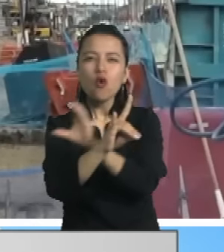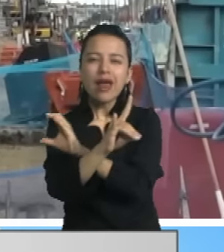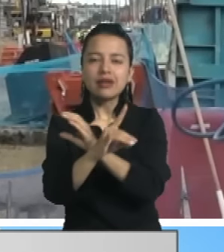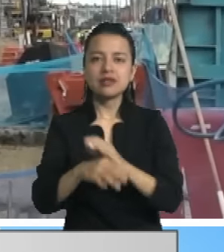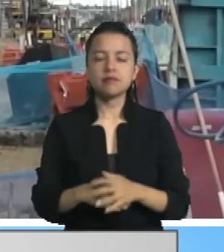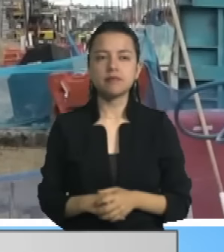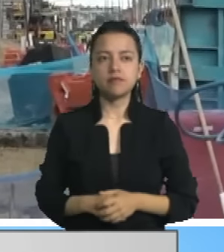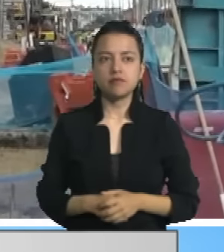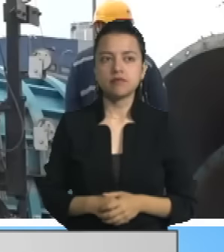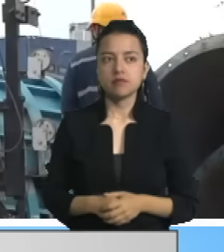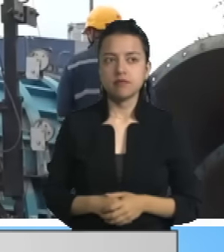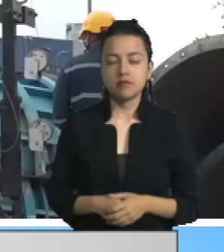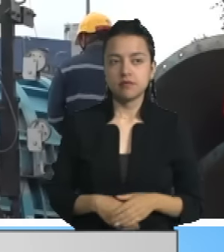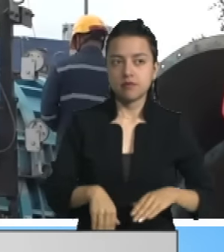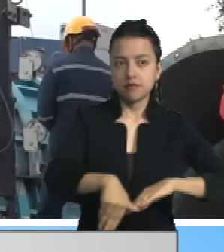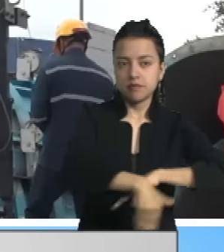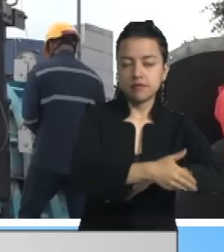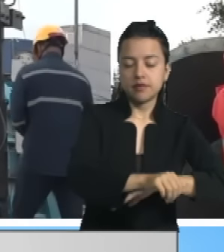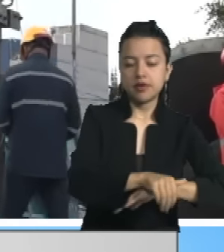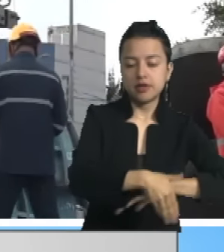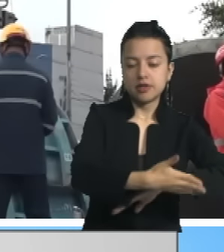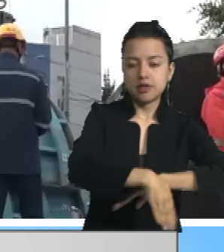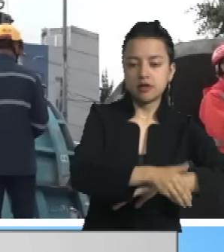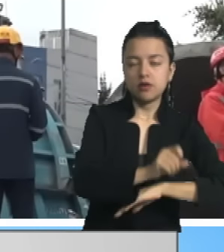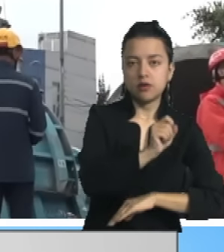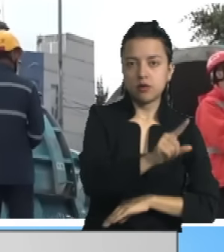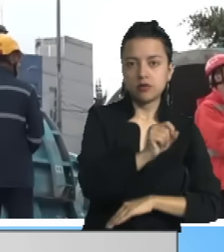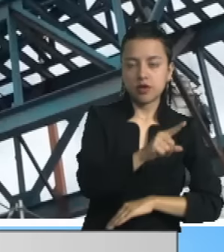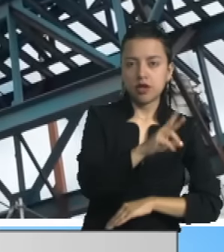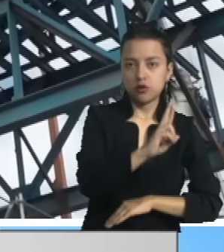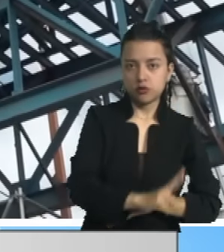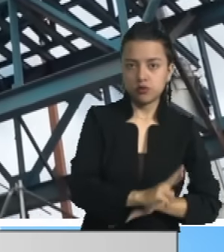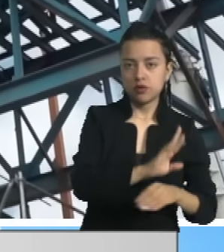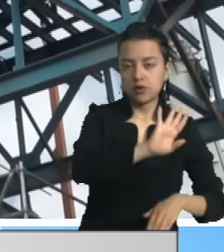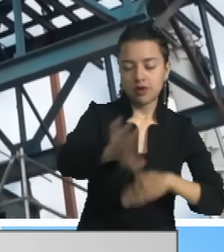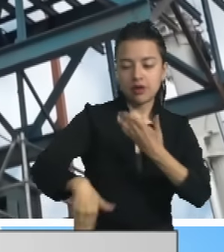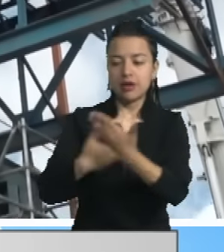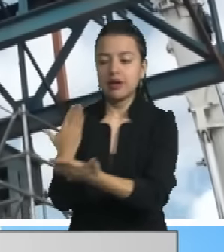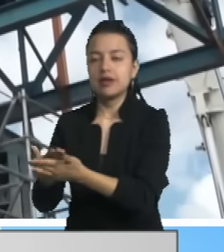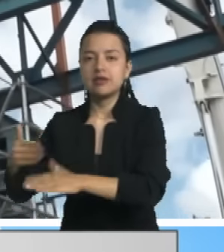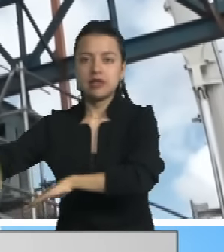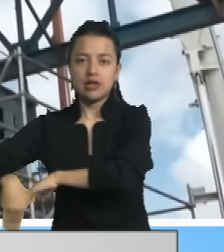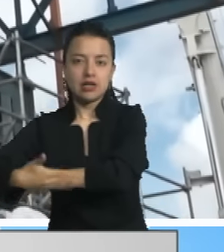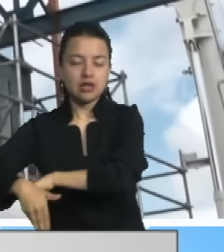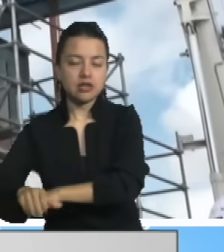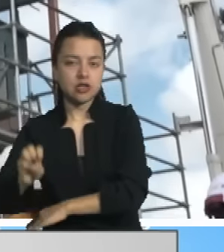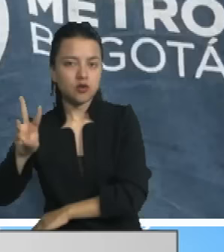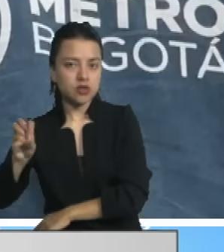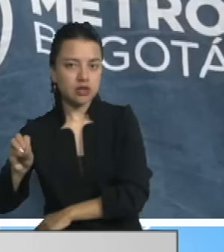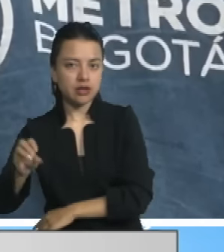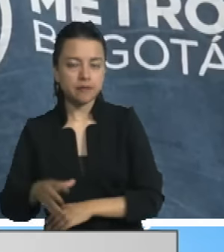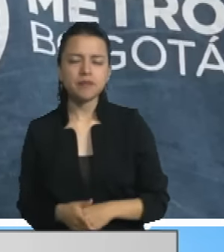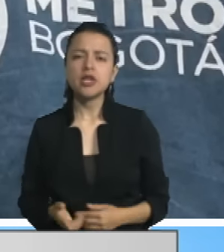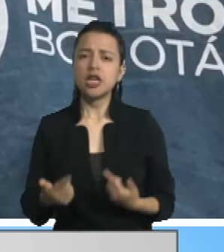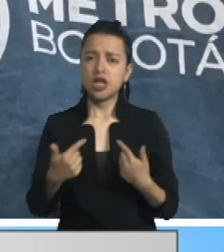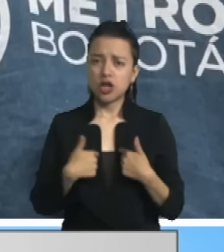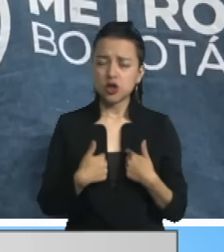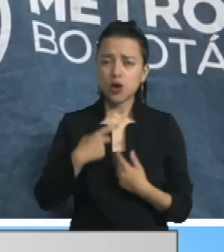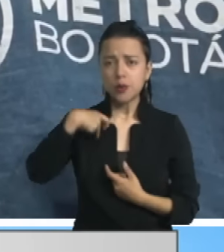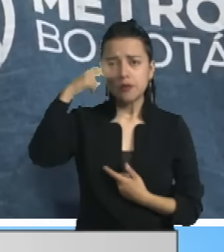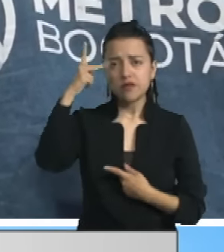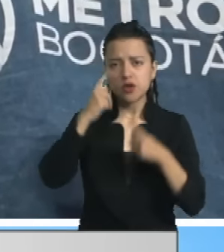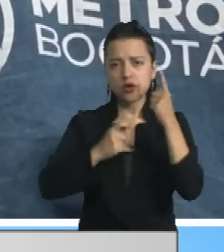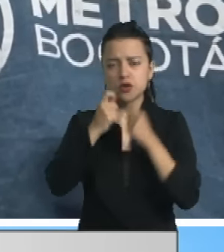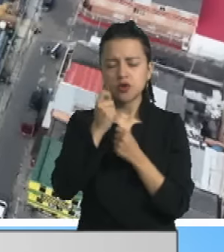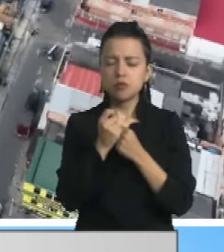el cierre desde la calle 11 Sur hasta la calle 80 puse a preguntar desde el punto de vista económico mediante una investigación económica que adelantamos